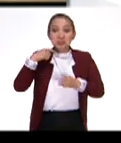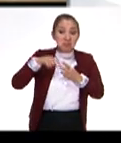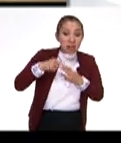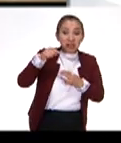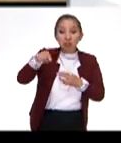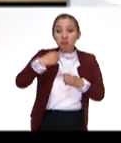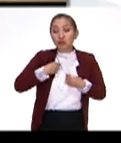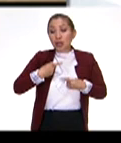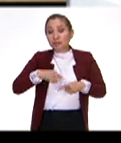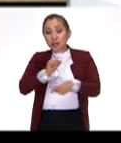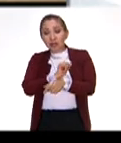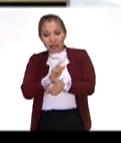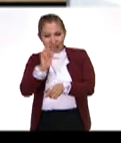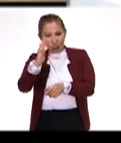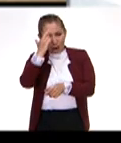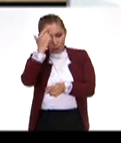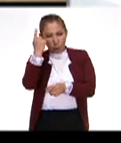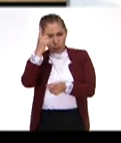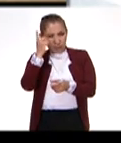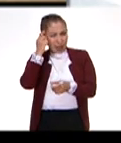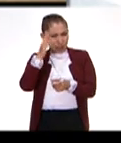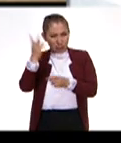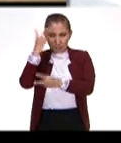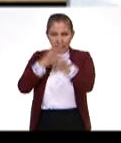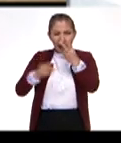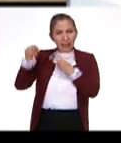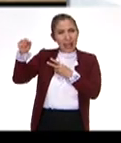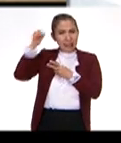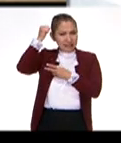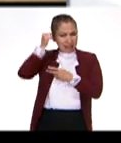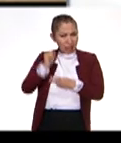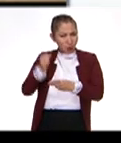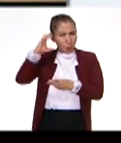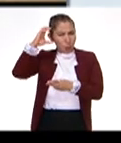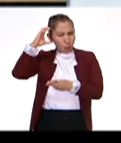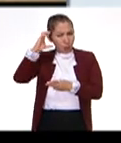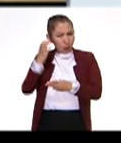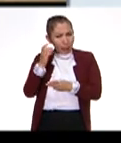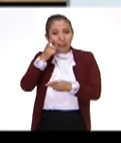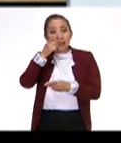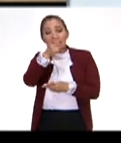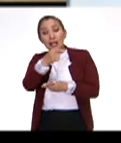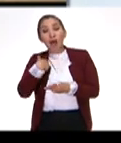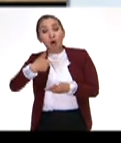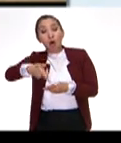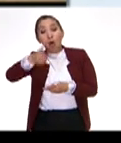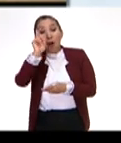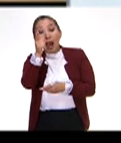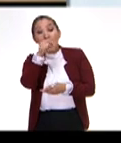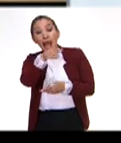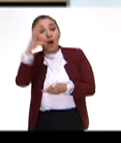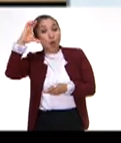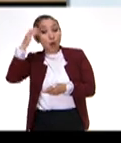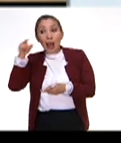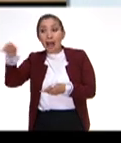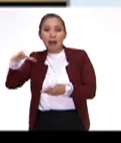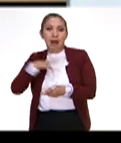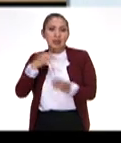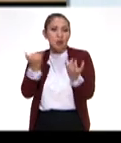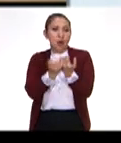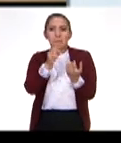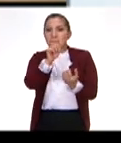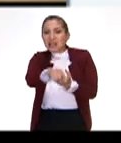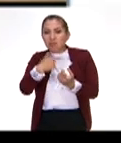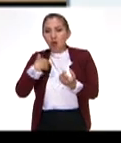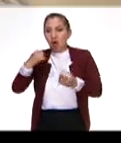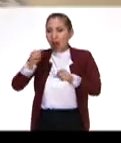y que había muchos actores. Recuerdo que uno de los directores que venía de Sinaloa, de Culiacán, comentó, ojalá que en Culiacán hubieran